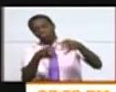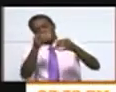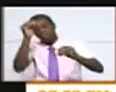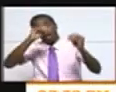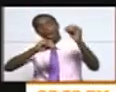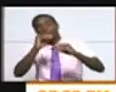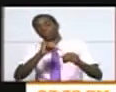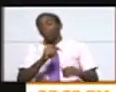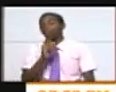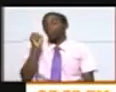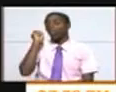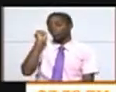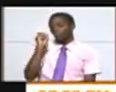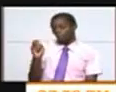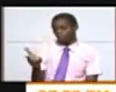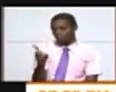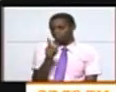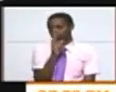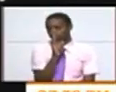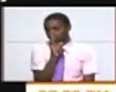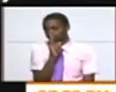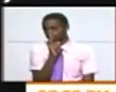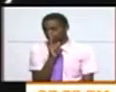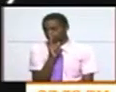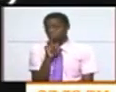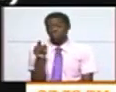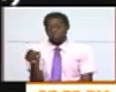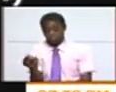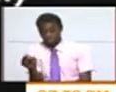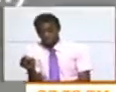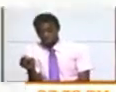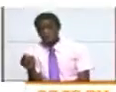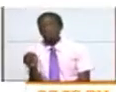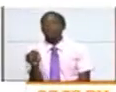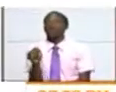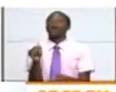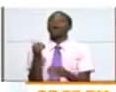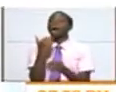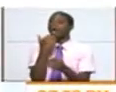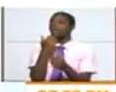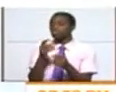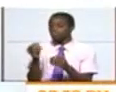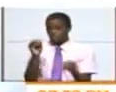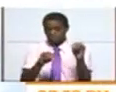forzadas. Ok. Cuando tú dices forzado, ¿qué quiere decir?